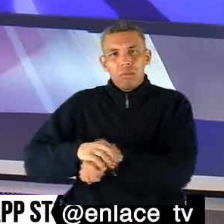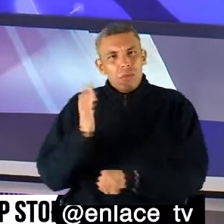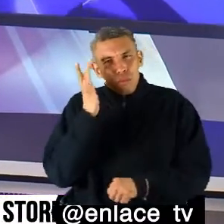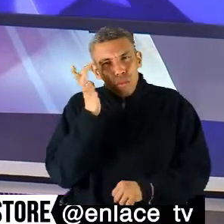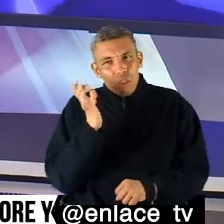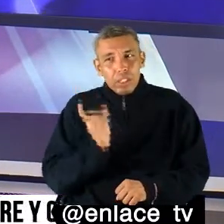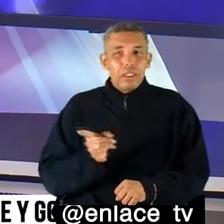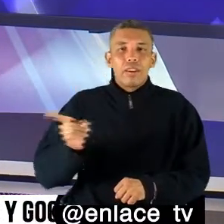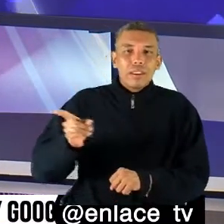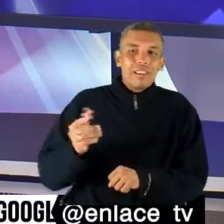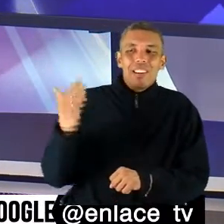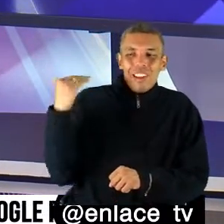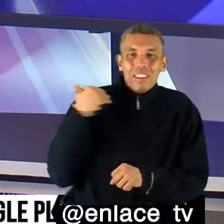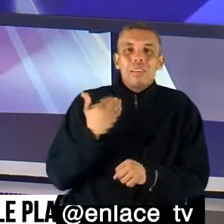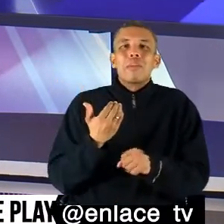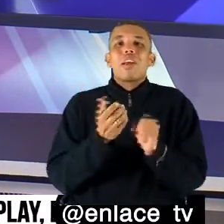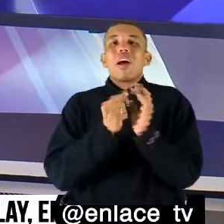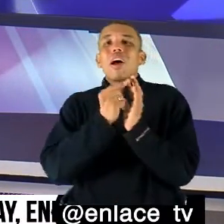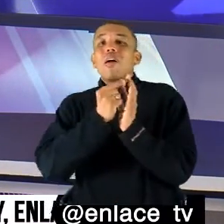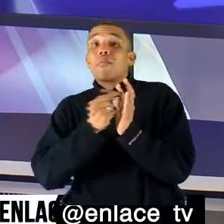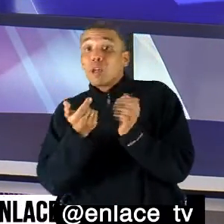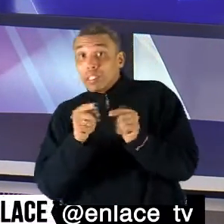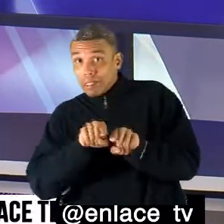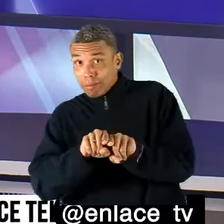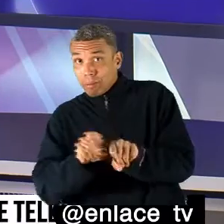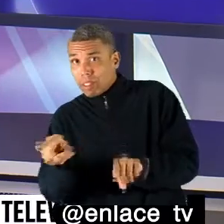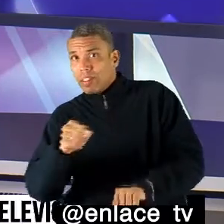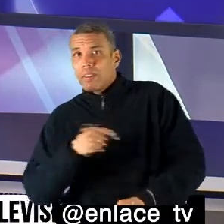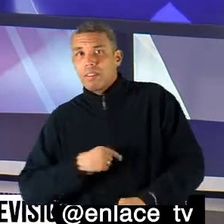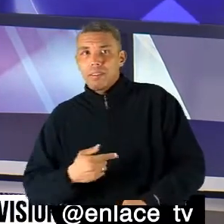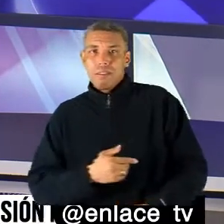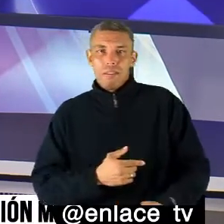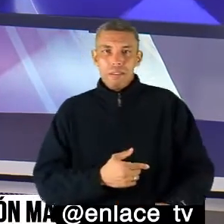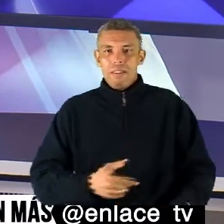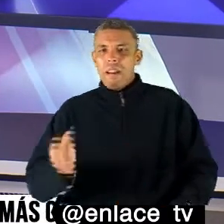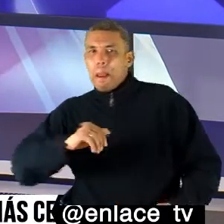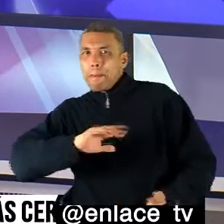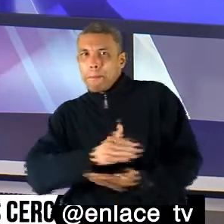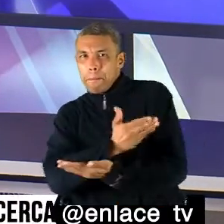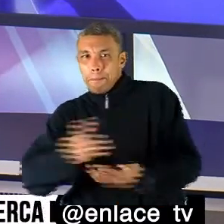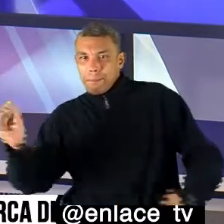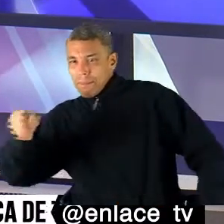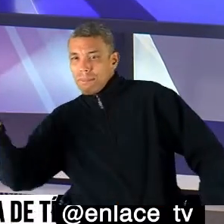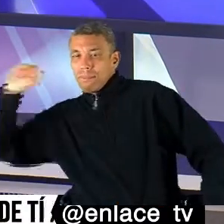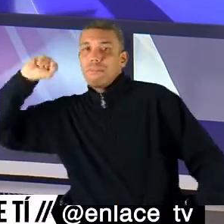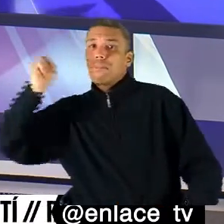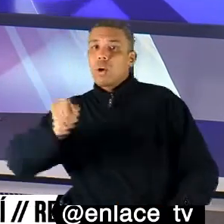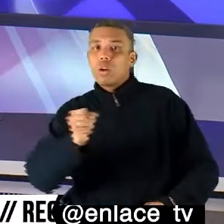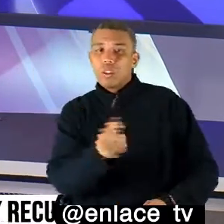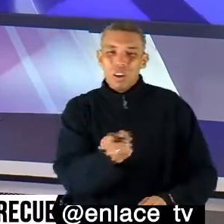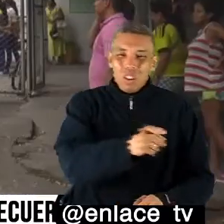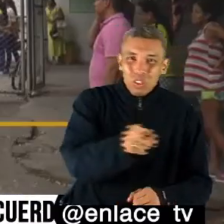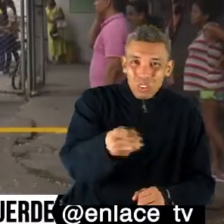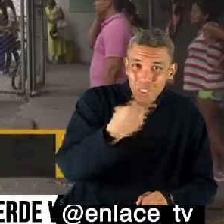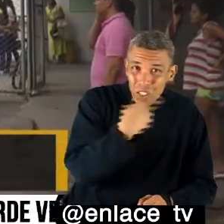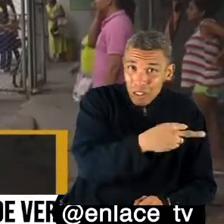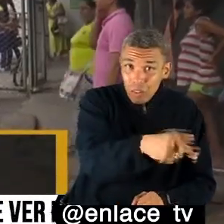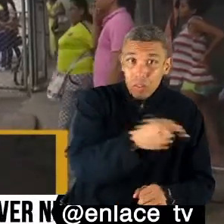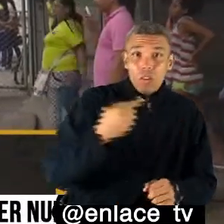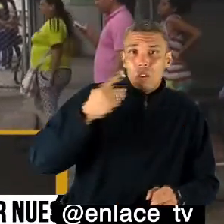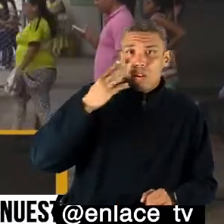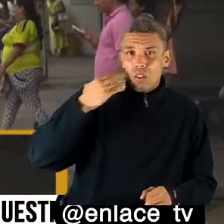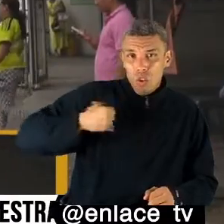intrafamiliar. Minutos antes había causado heridas con arma blanca a su pareja sentimental y a un adolescente. Luego de